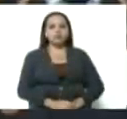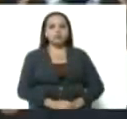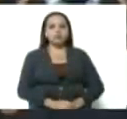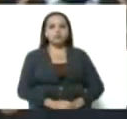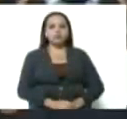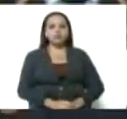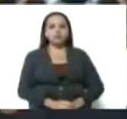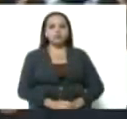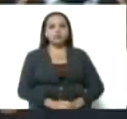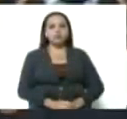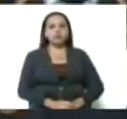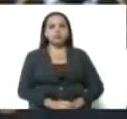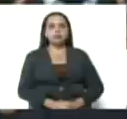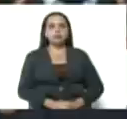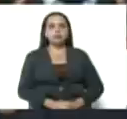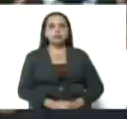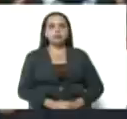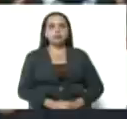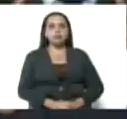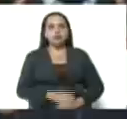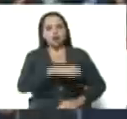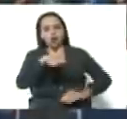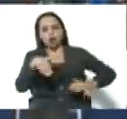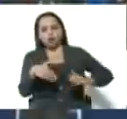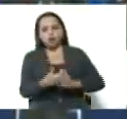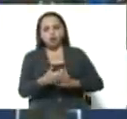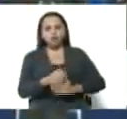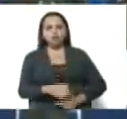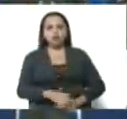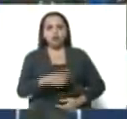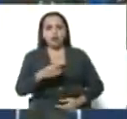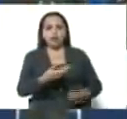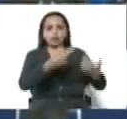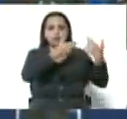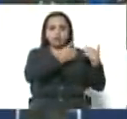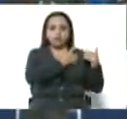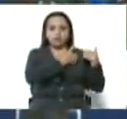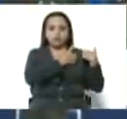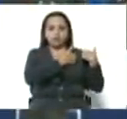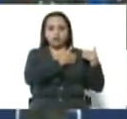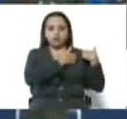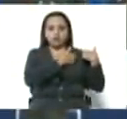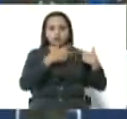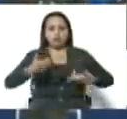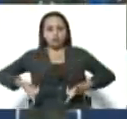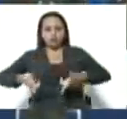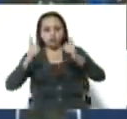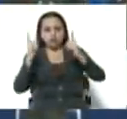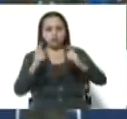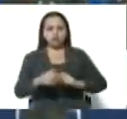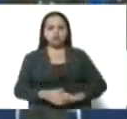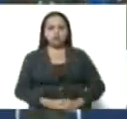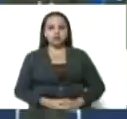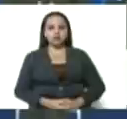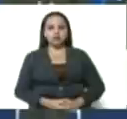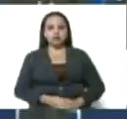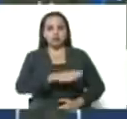y con el pleno ejercicio de estado autorizaciones respectivas